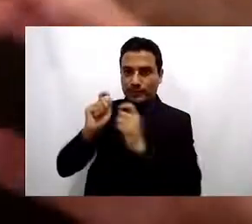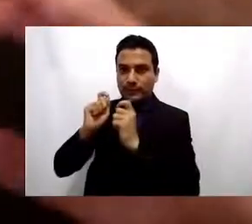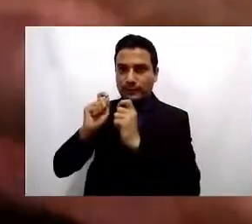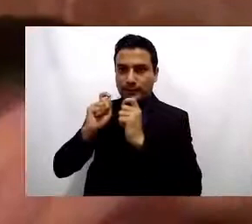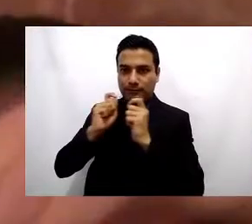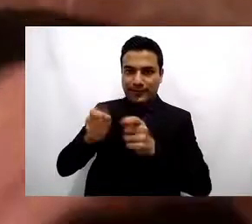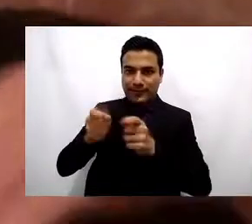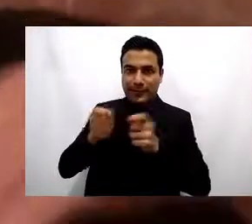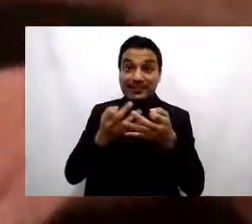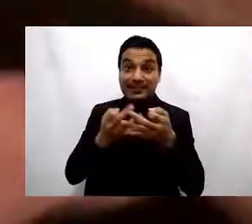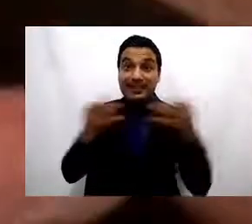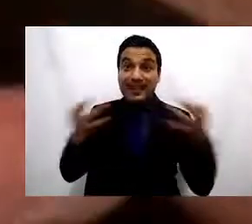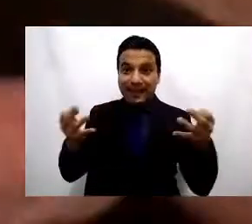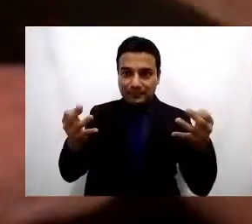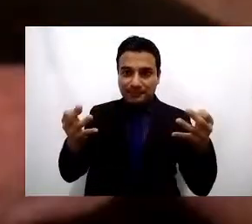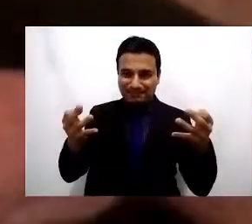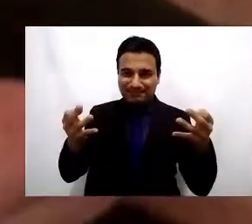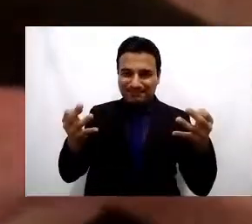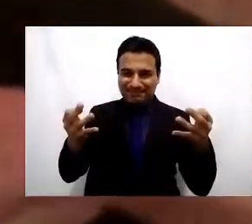loteo,